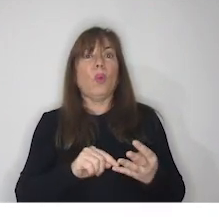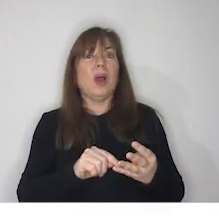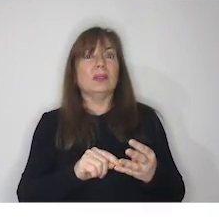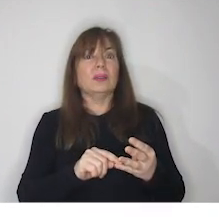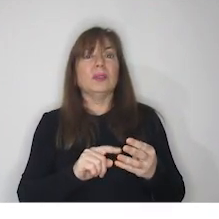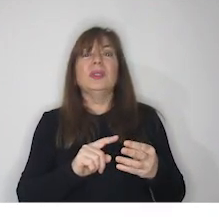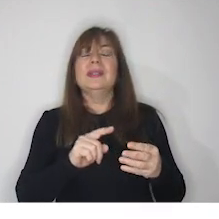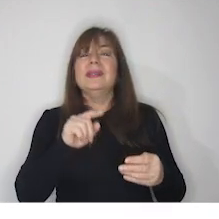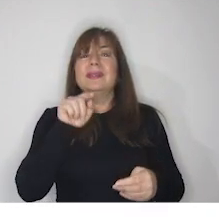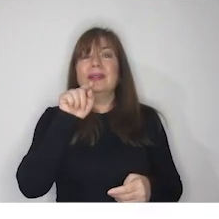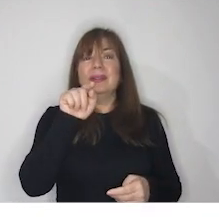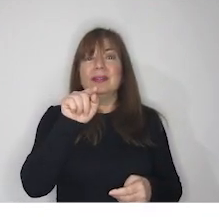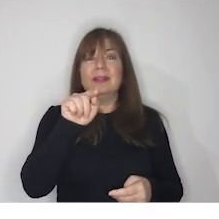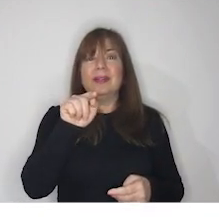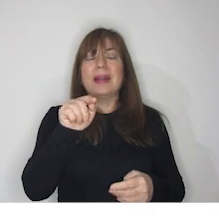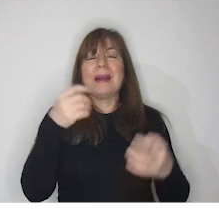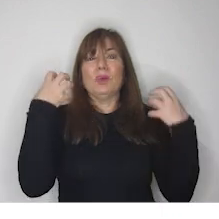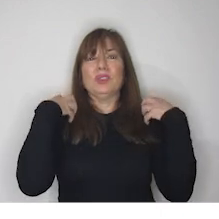sin discriminación alguna.